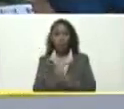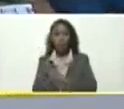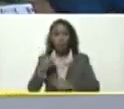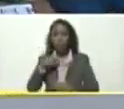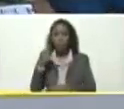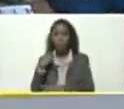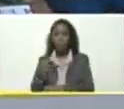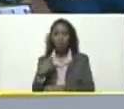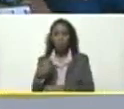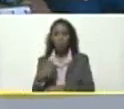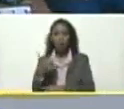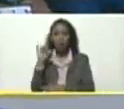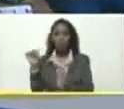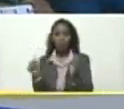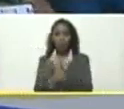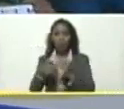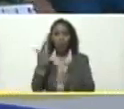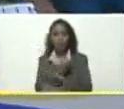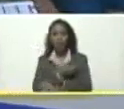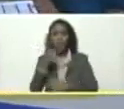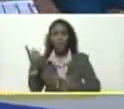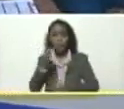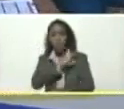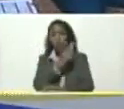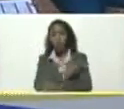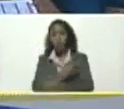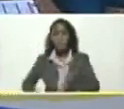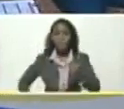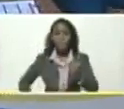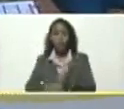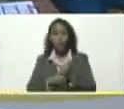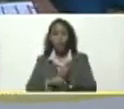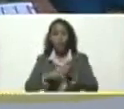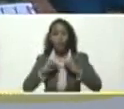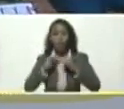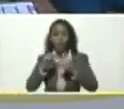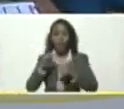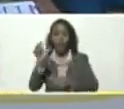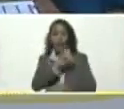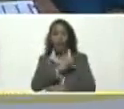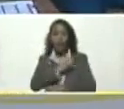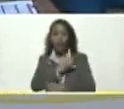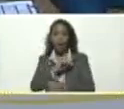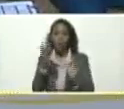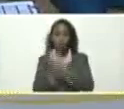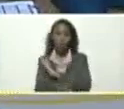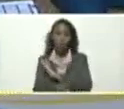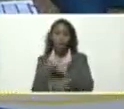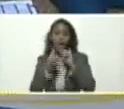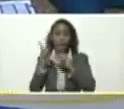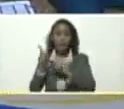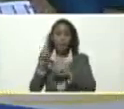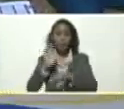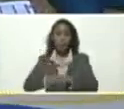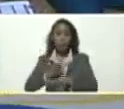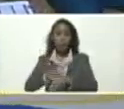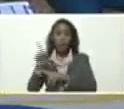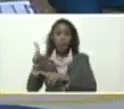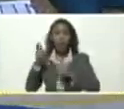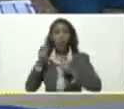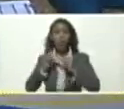presupuestando, consiguiendo las vacunas para el refuerzo, que arranca en enero el refuerzo. Y así por el estilo seguir con